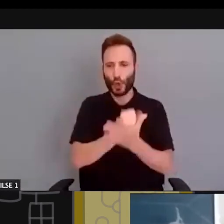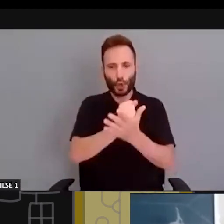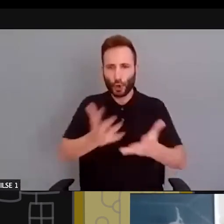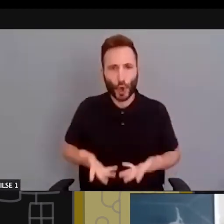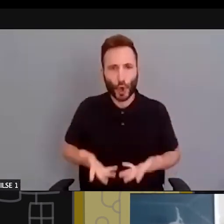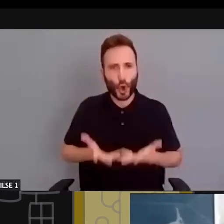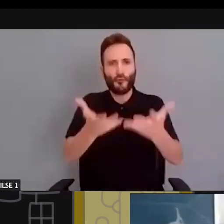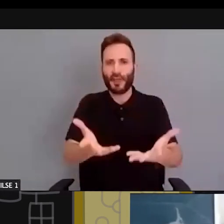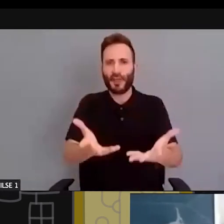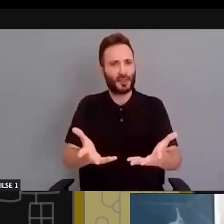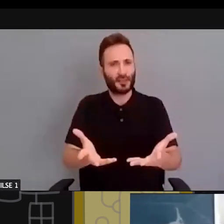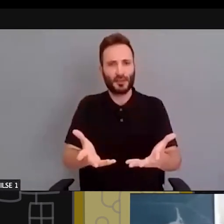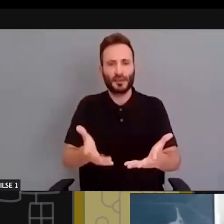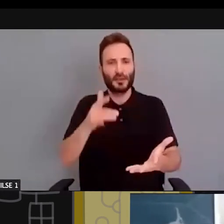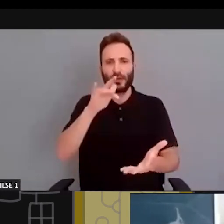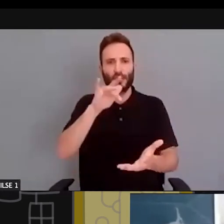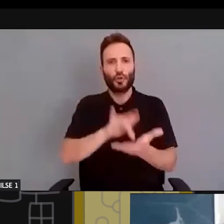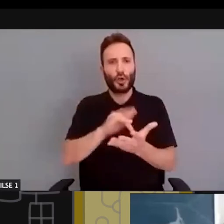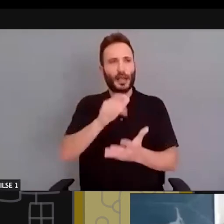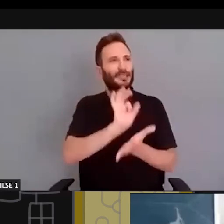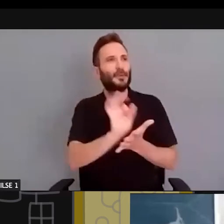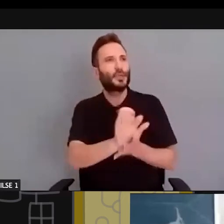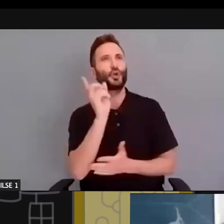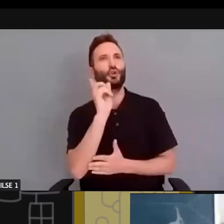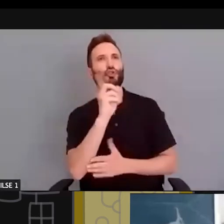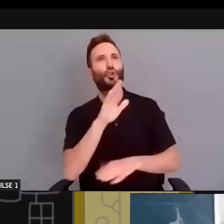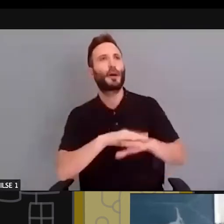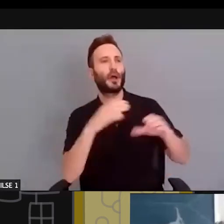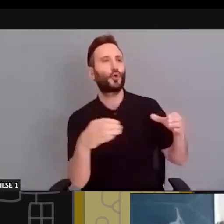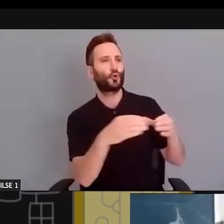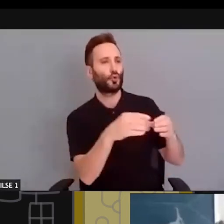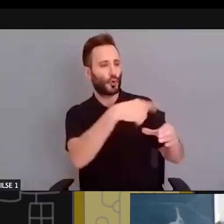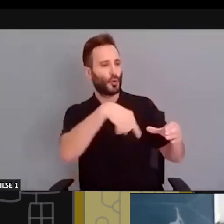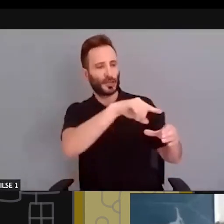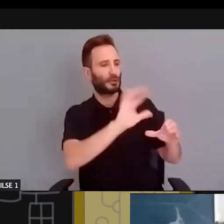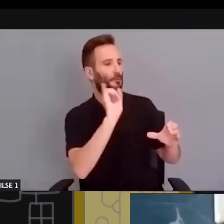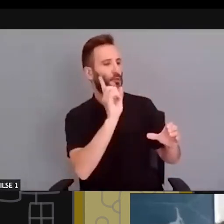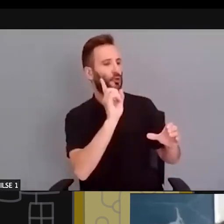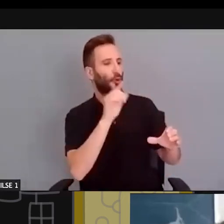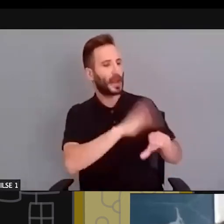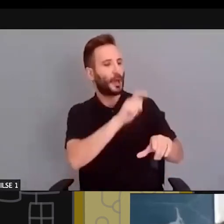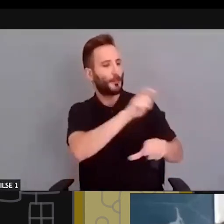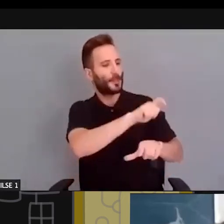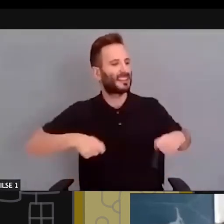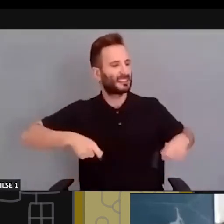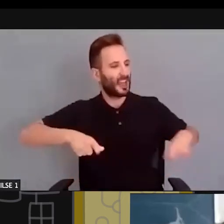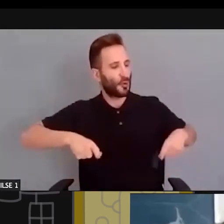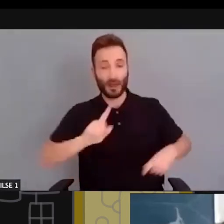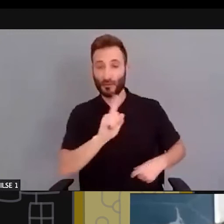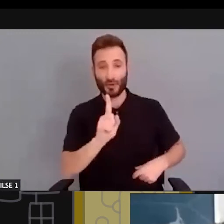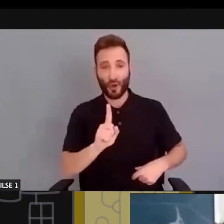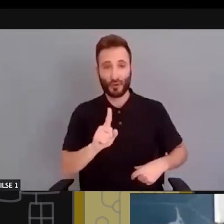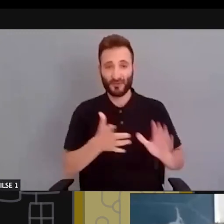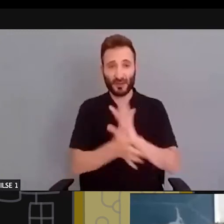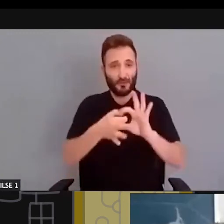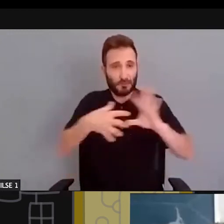es decir, no crear unos servicios pensados para solamente personas que puedan ir con sillas de ruedas, no tiene sentido,